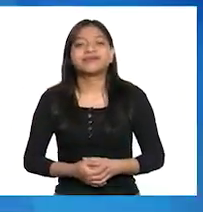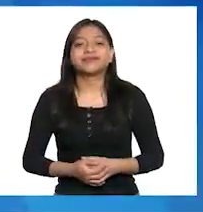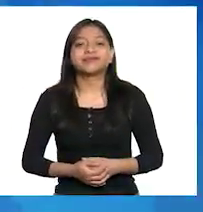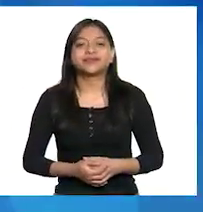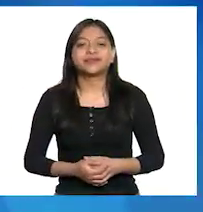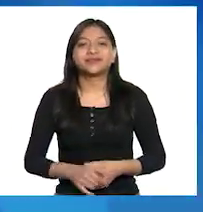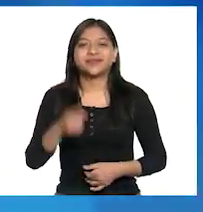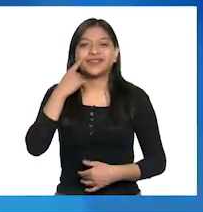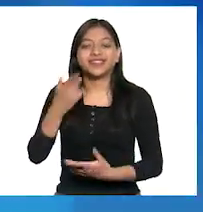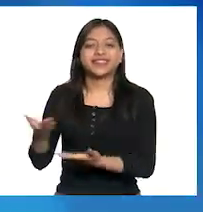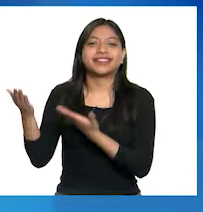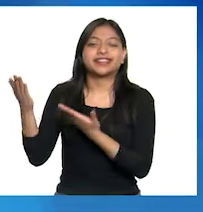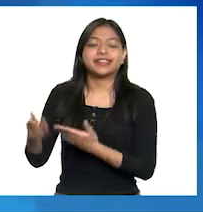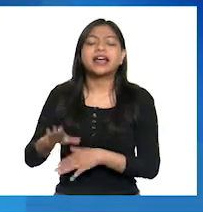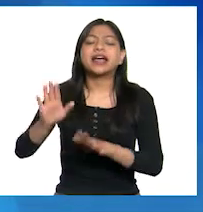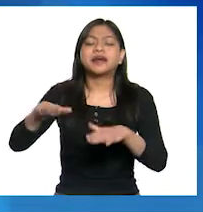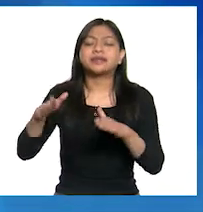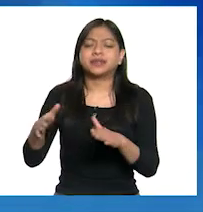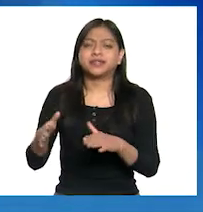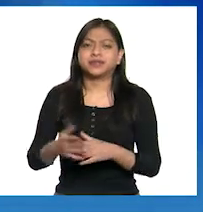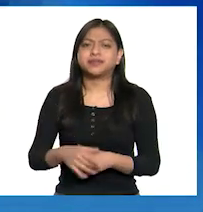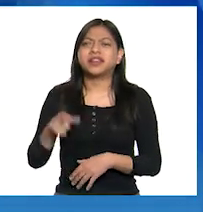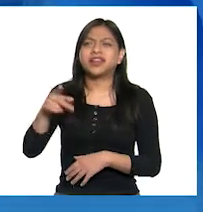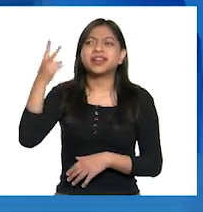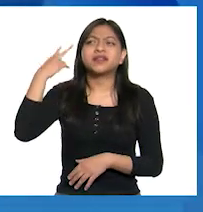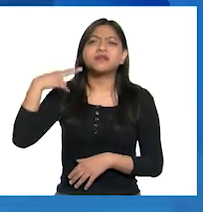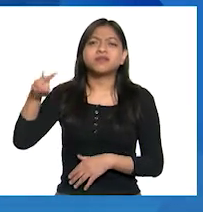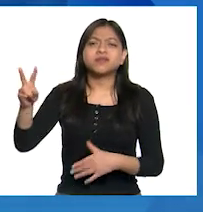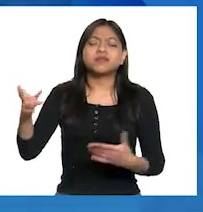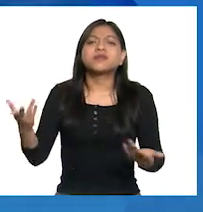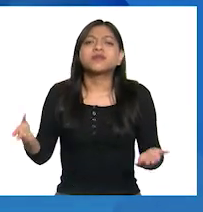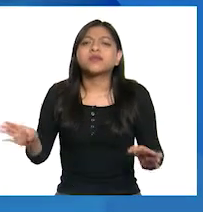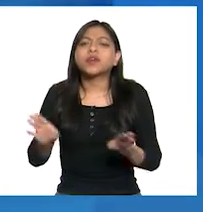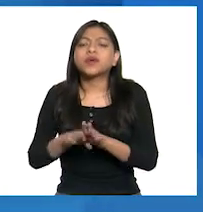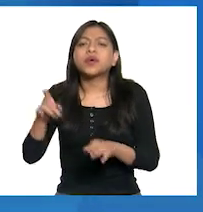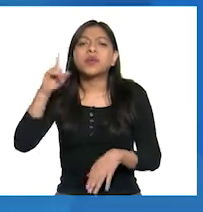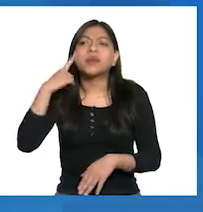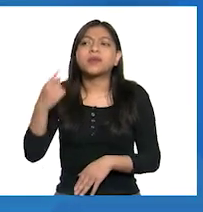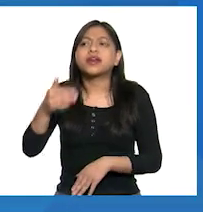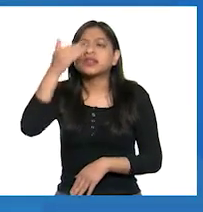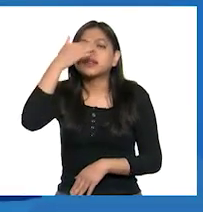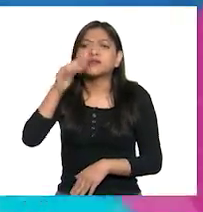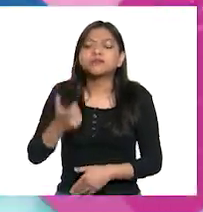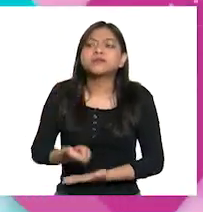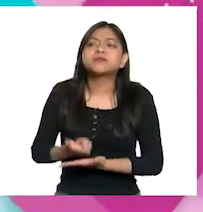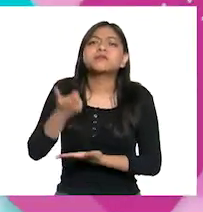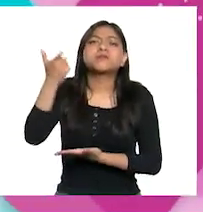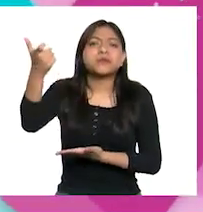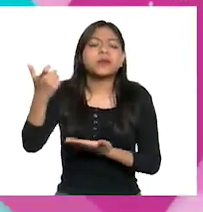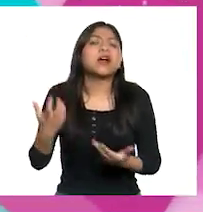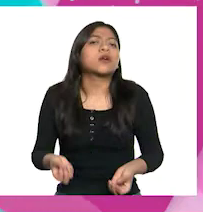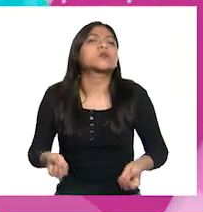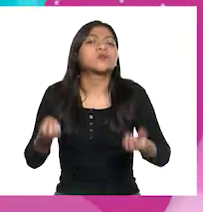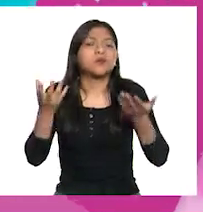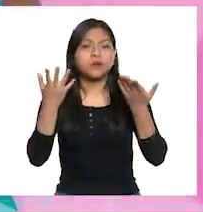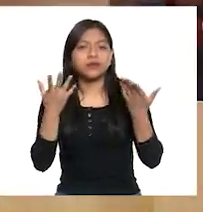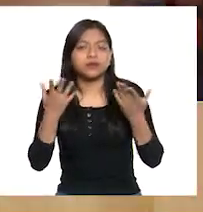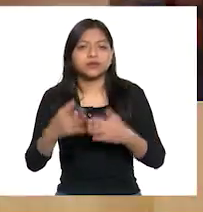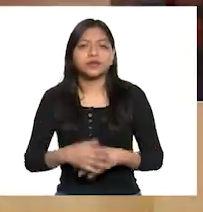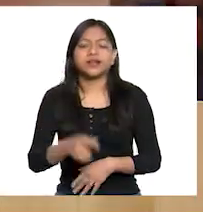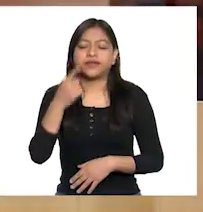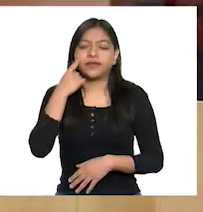información. Muy bien, ahora Toñito, platícanos sobre el viaje para saber cuánto hay que hacer o qué cálculos realizar. Pues